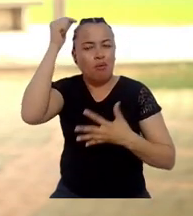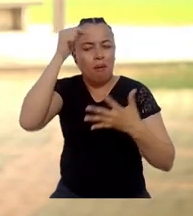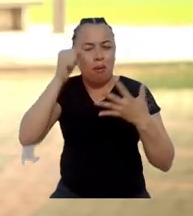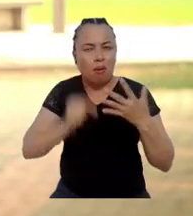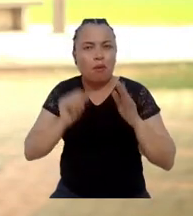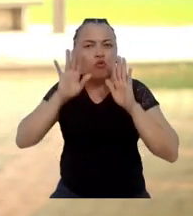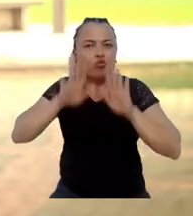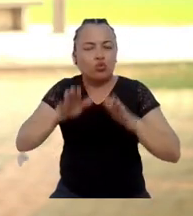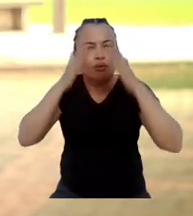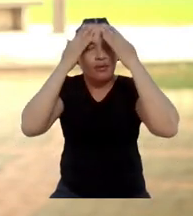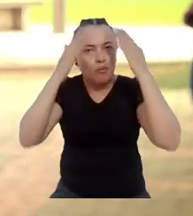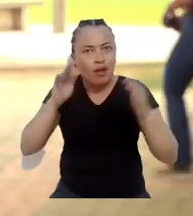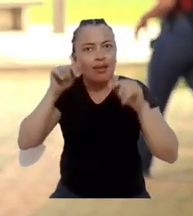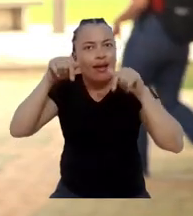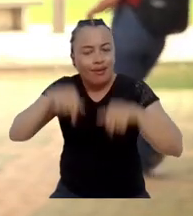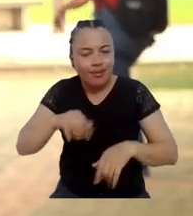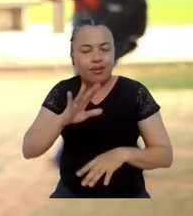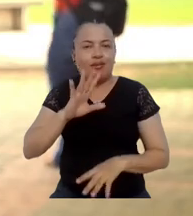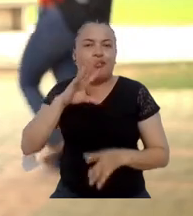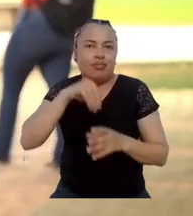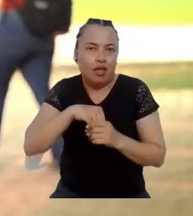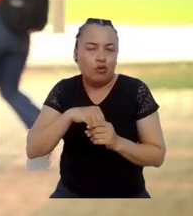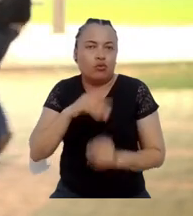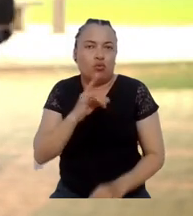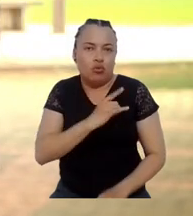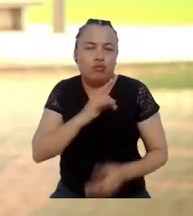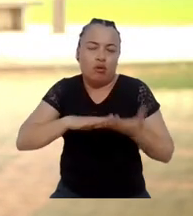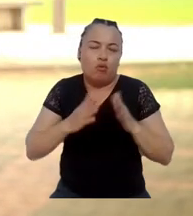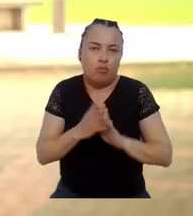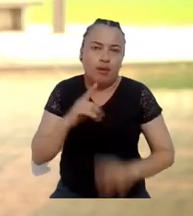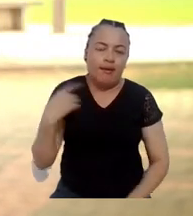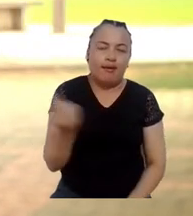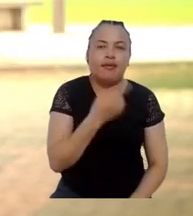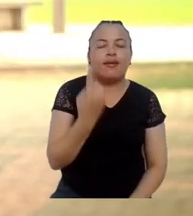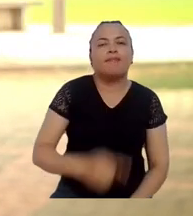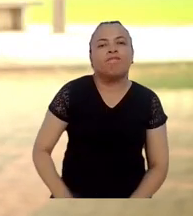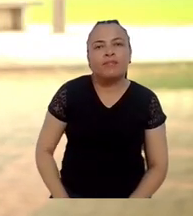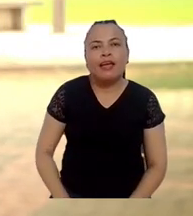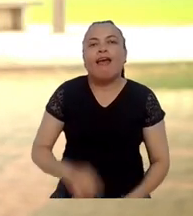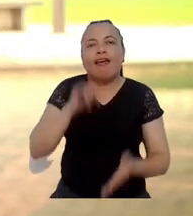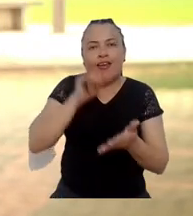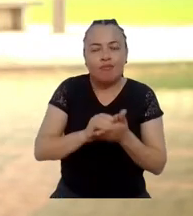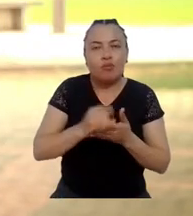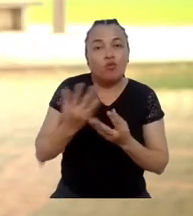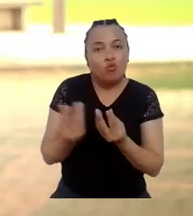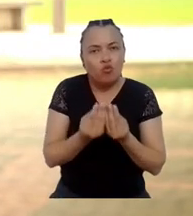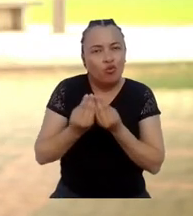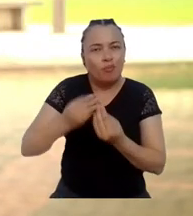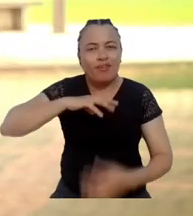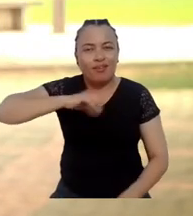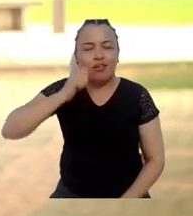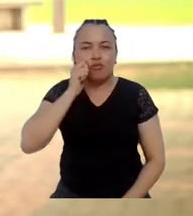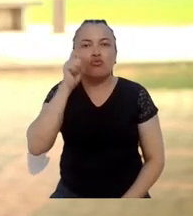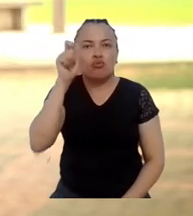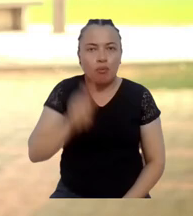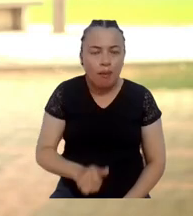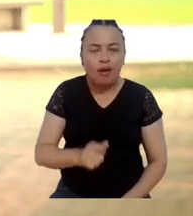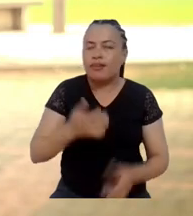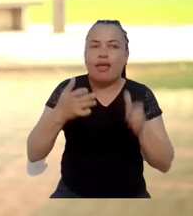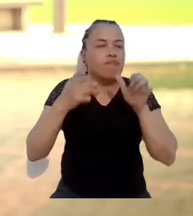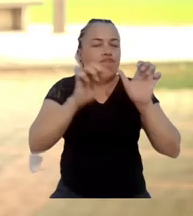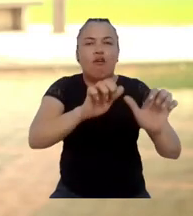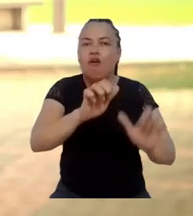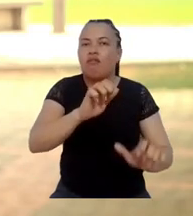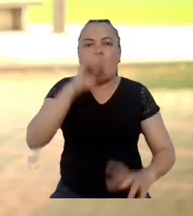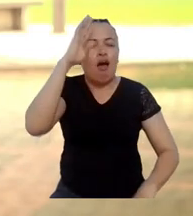principios y valores que se desarrollan en nuestra comunidad Universitaria por eso el comité de Derechos Humanos